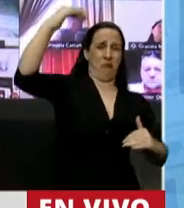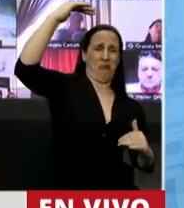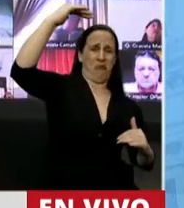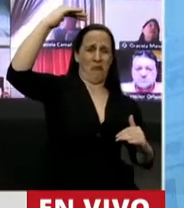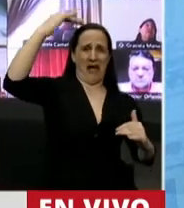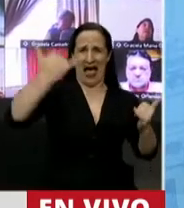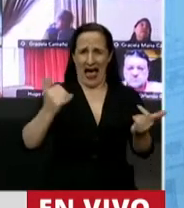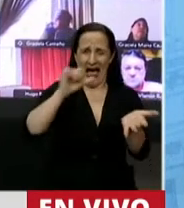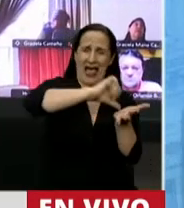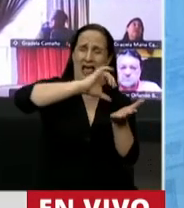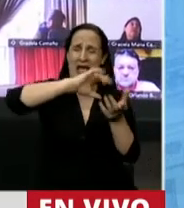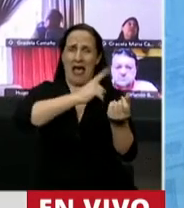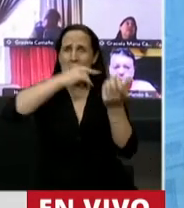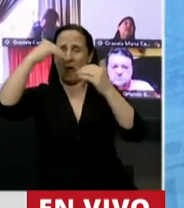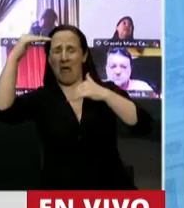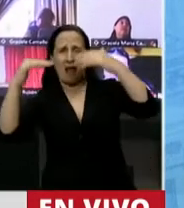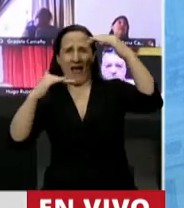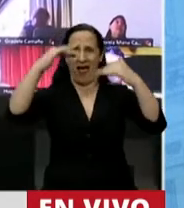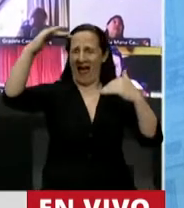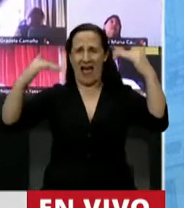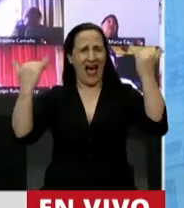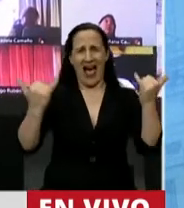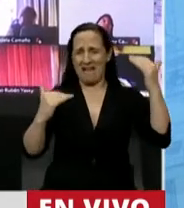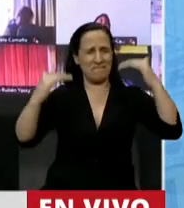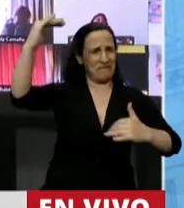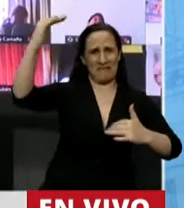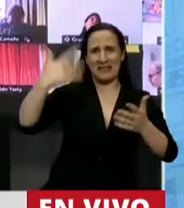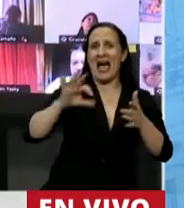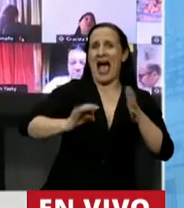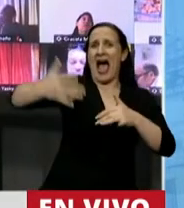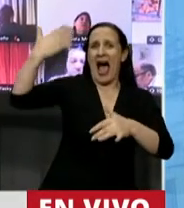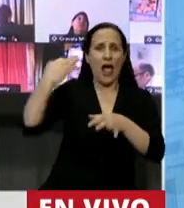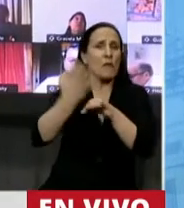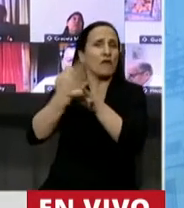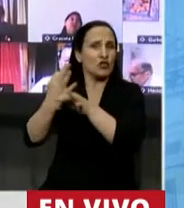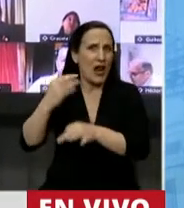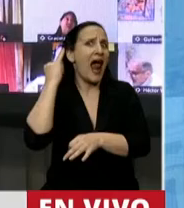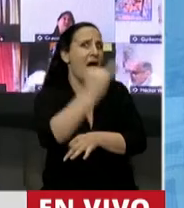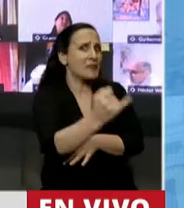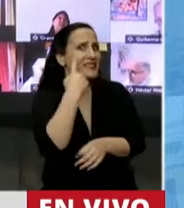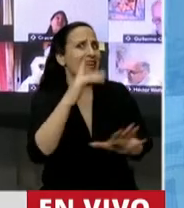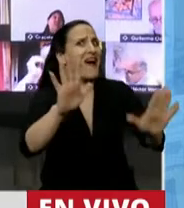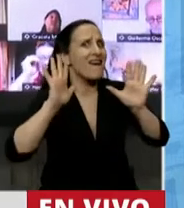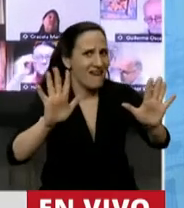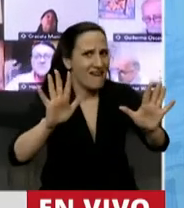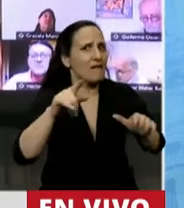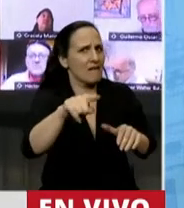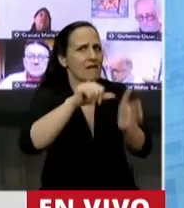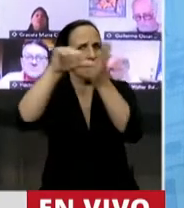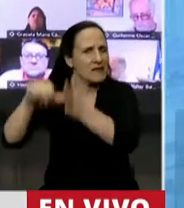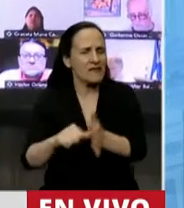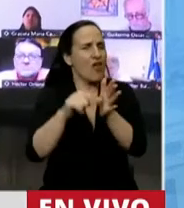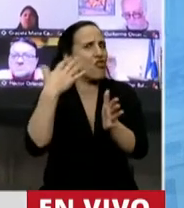No pocos especialistas han venido advirtiendo desde hace años sobre este fenómeno y llamando la atención de los